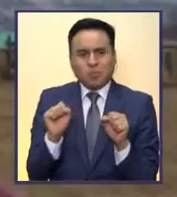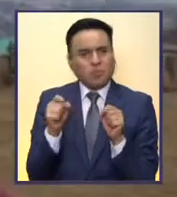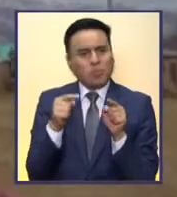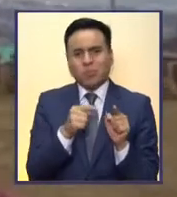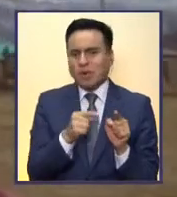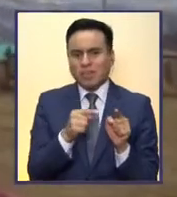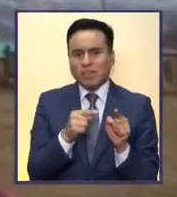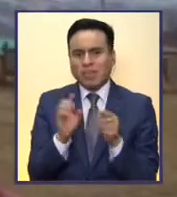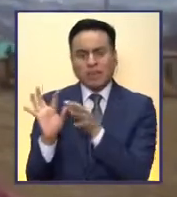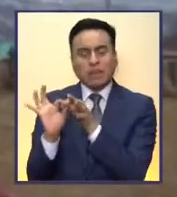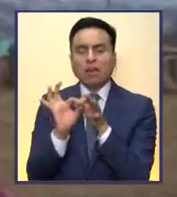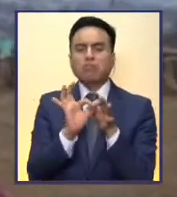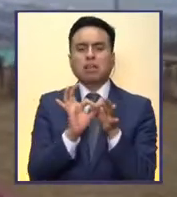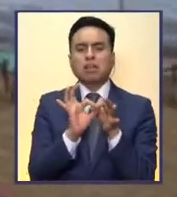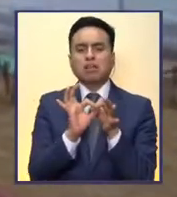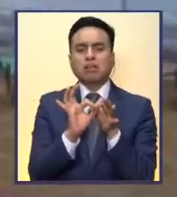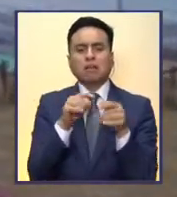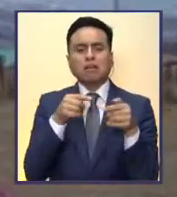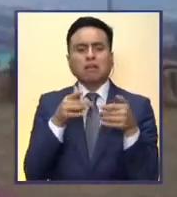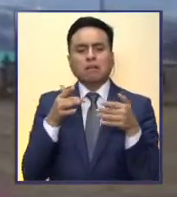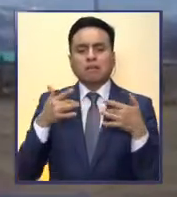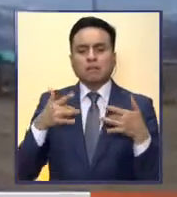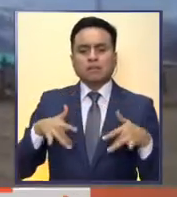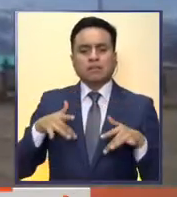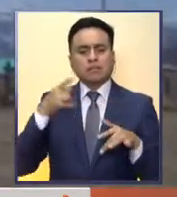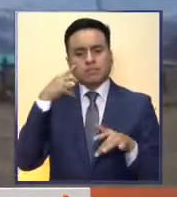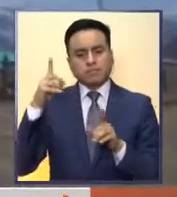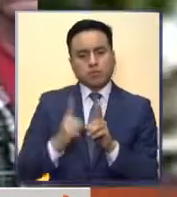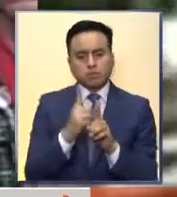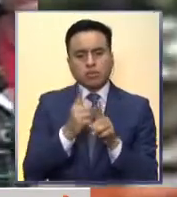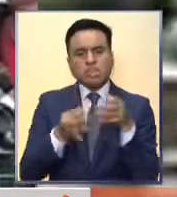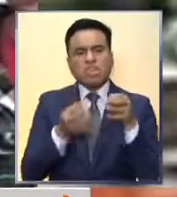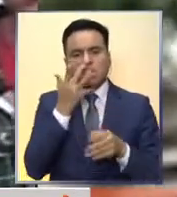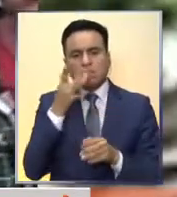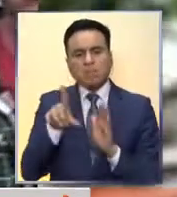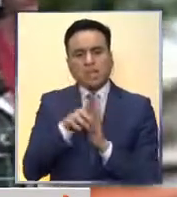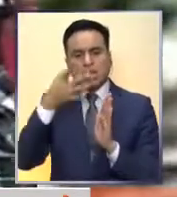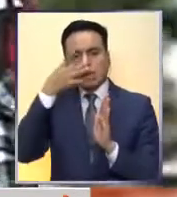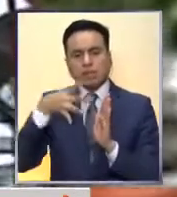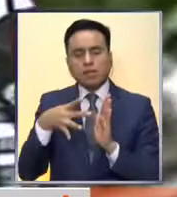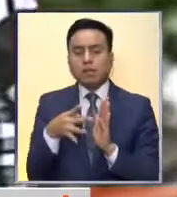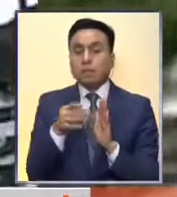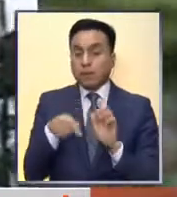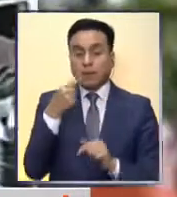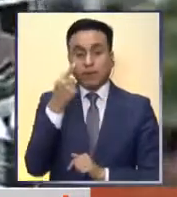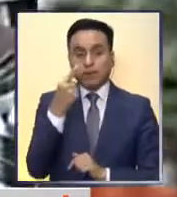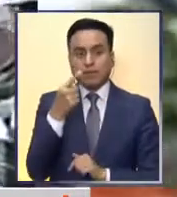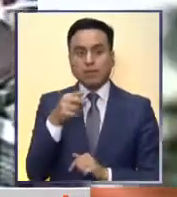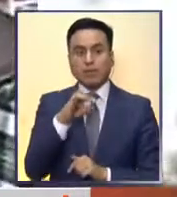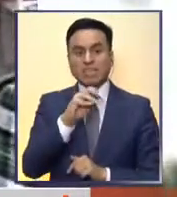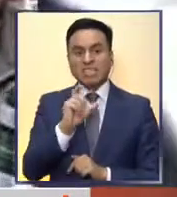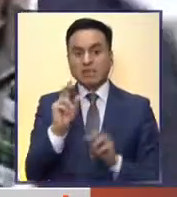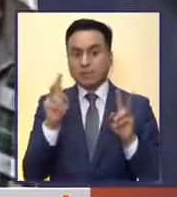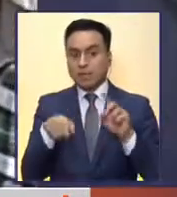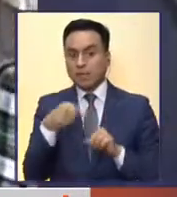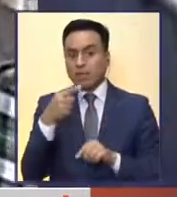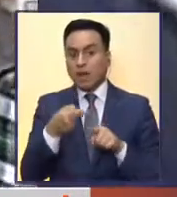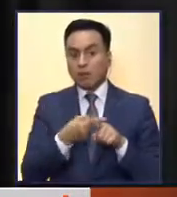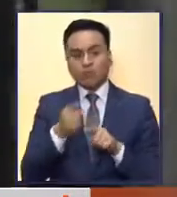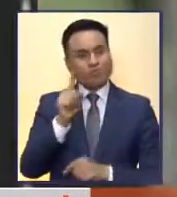no puede ser una causal para quedar exento de la persecución criminal. No es la primera vez que se vincula a Precht con casos de